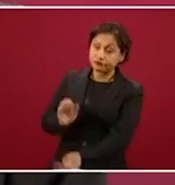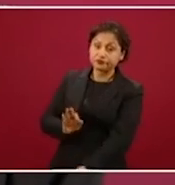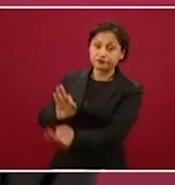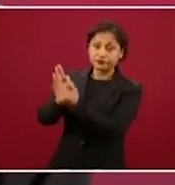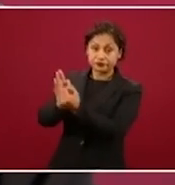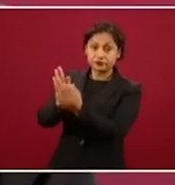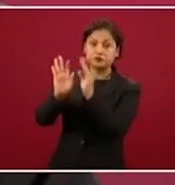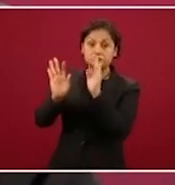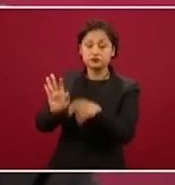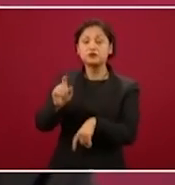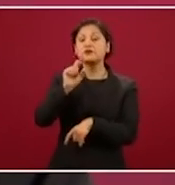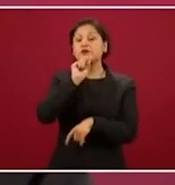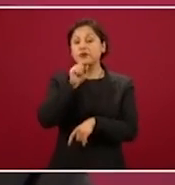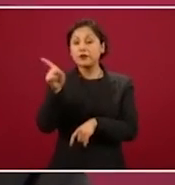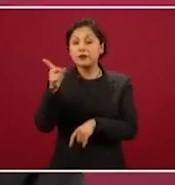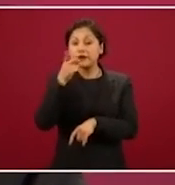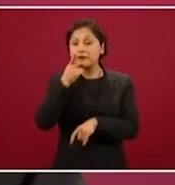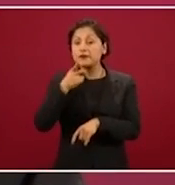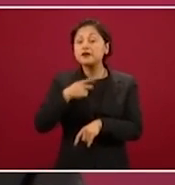las demoras.